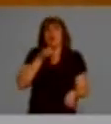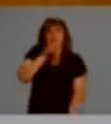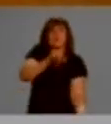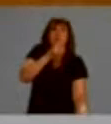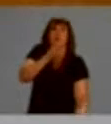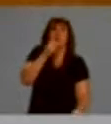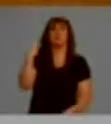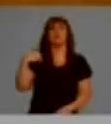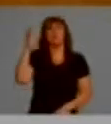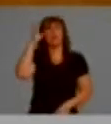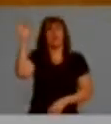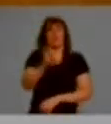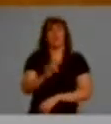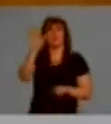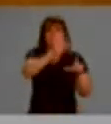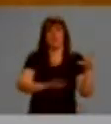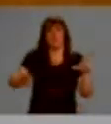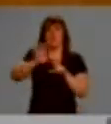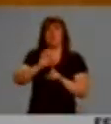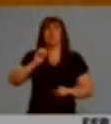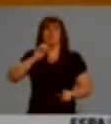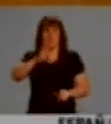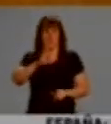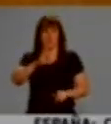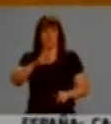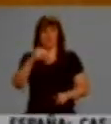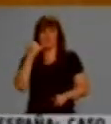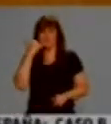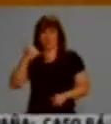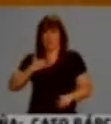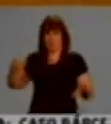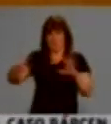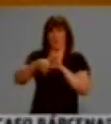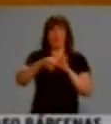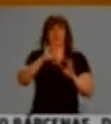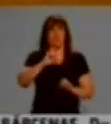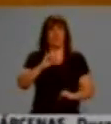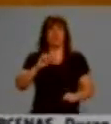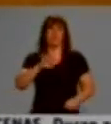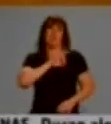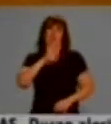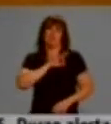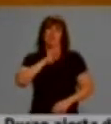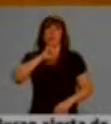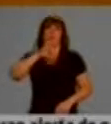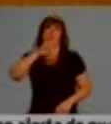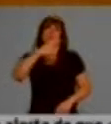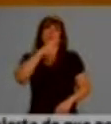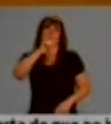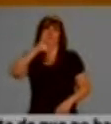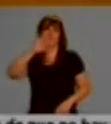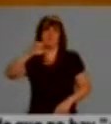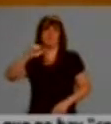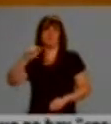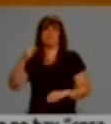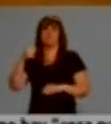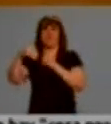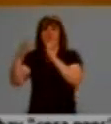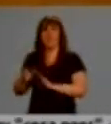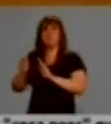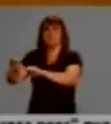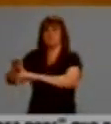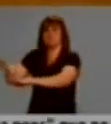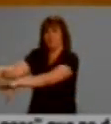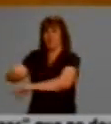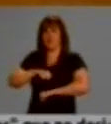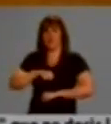tercera, ¿tiene relación esa supuesta llamada con el hecho de que la señora Iglesias fuera recogida en su domicilio